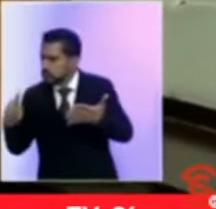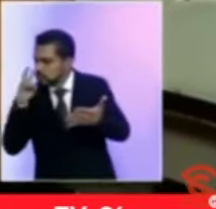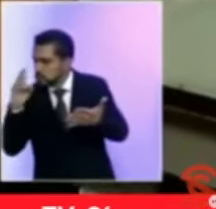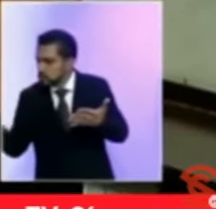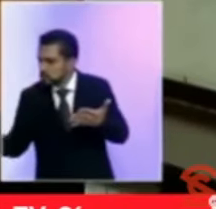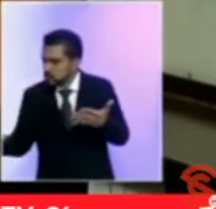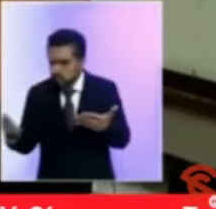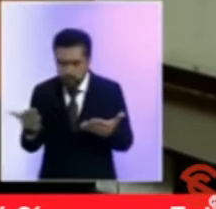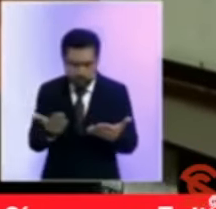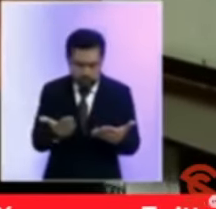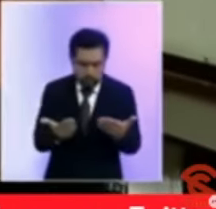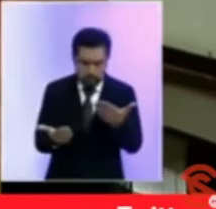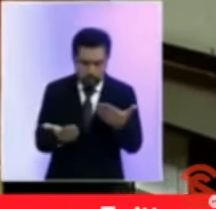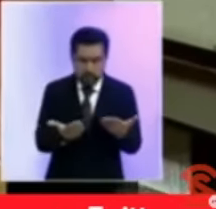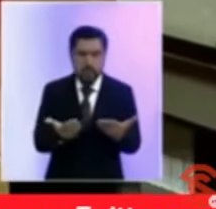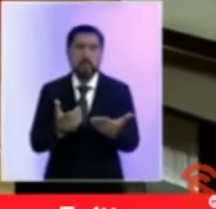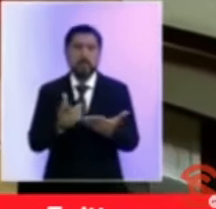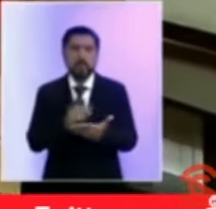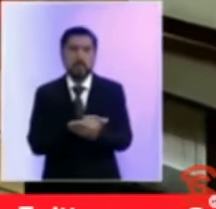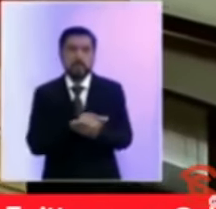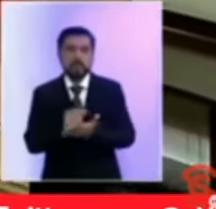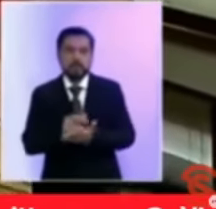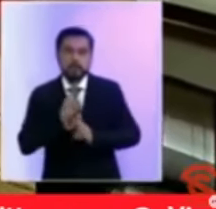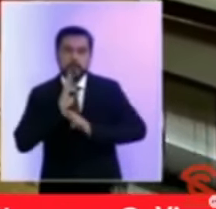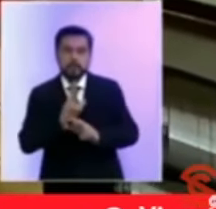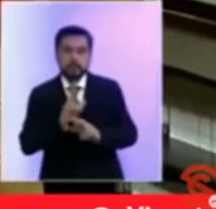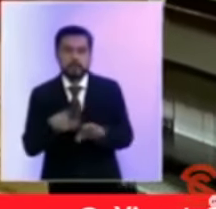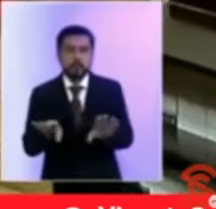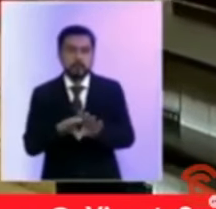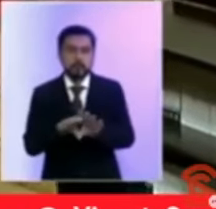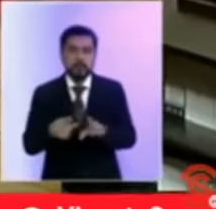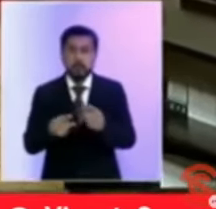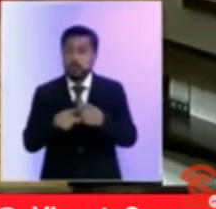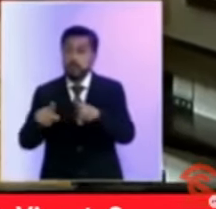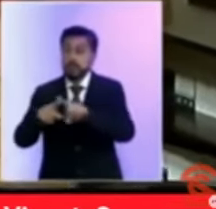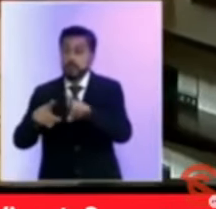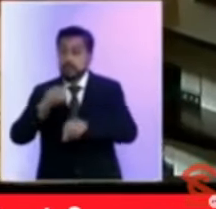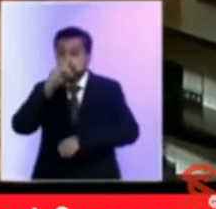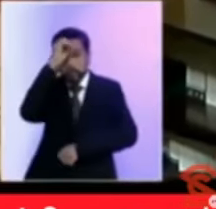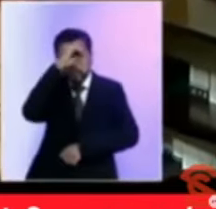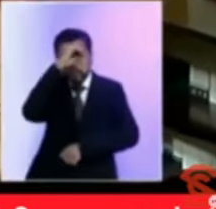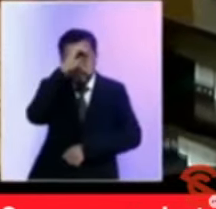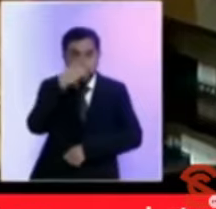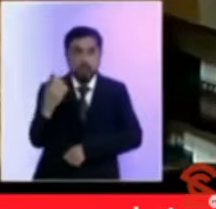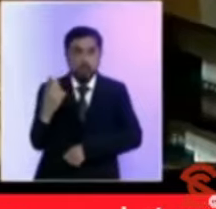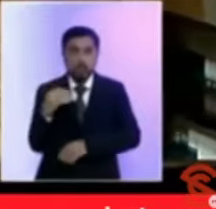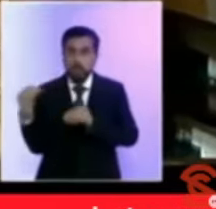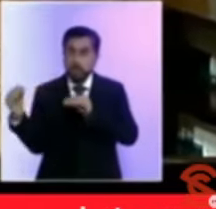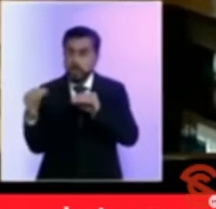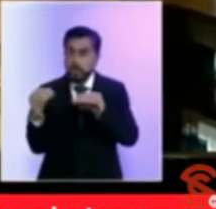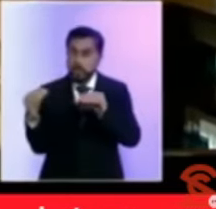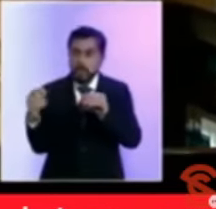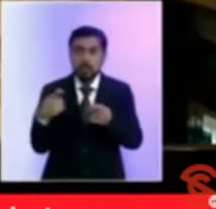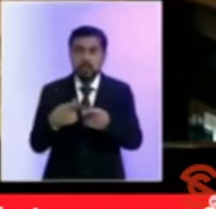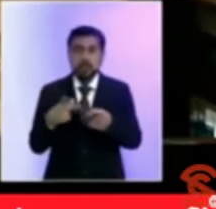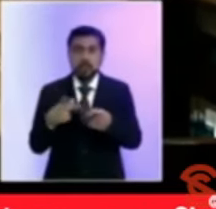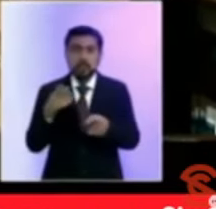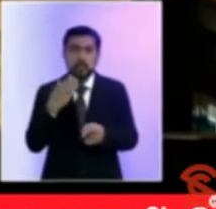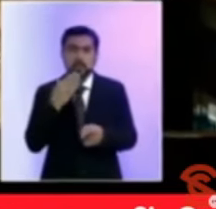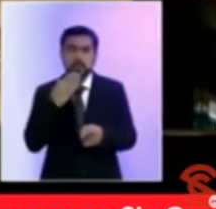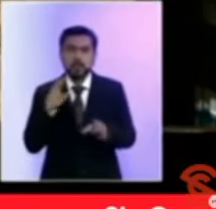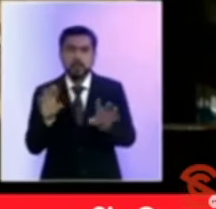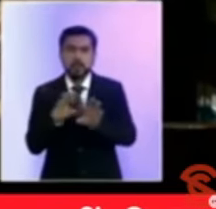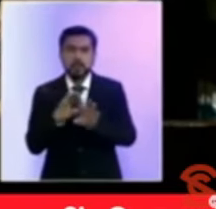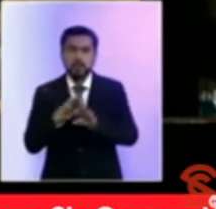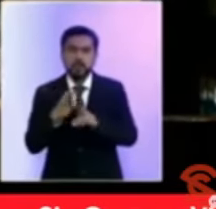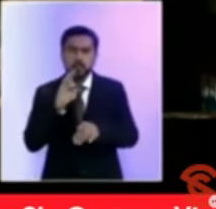pluralista comprende que la divergencia de opiniones y el debate no son enemigos del orden